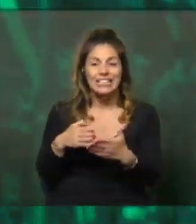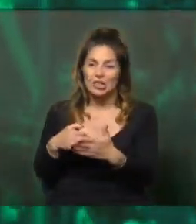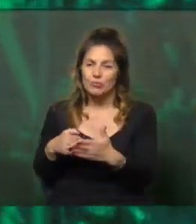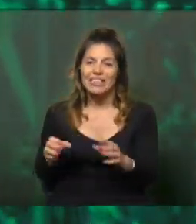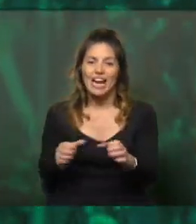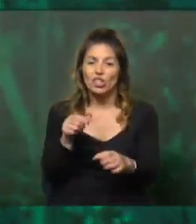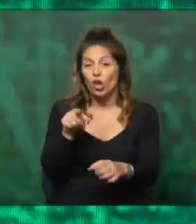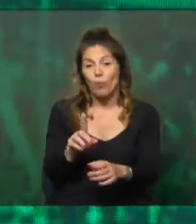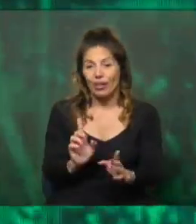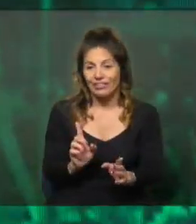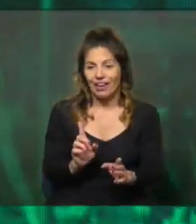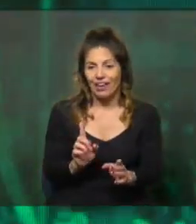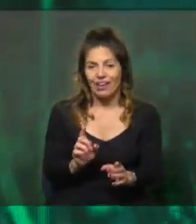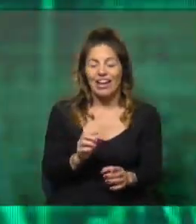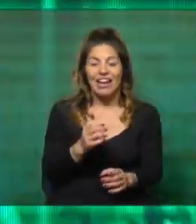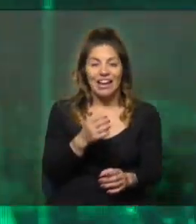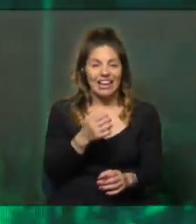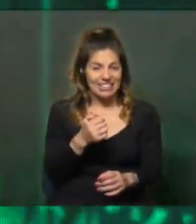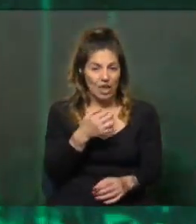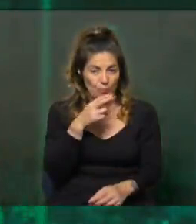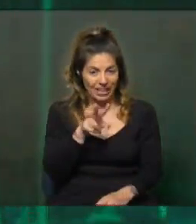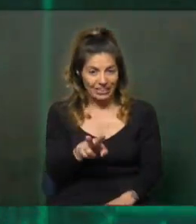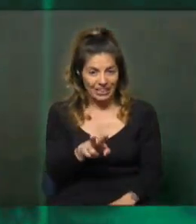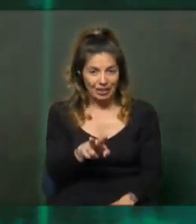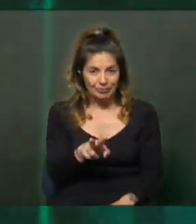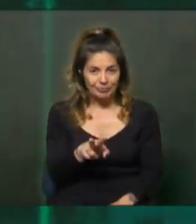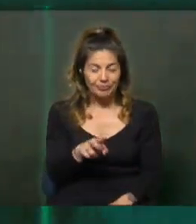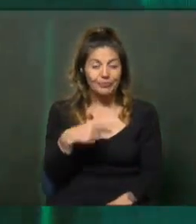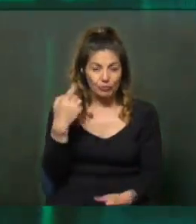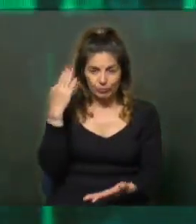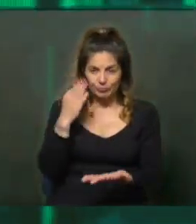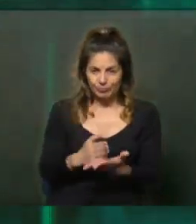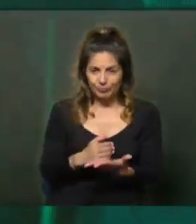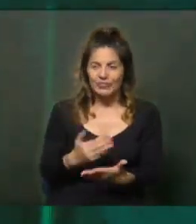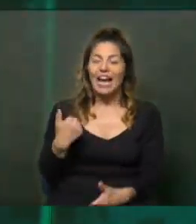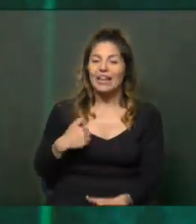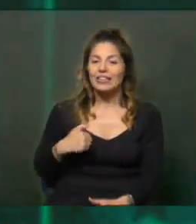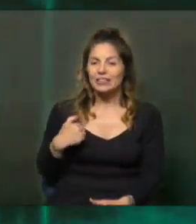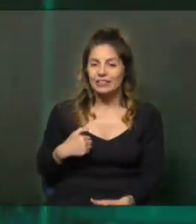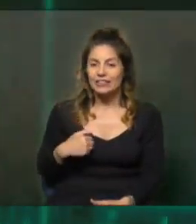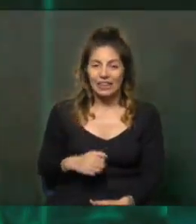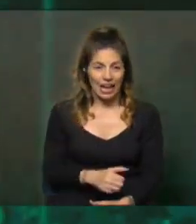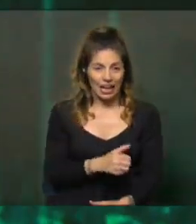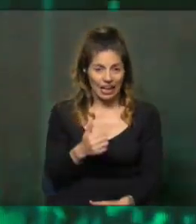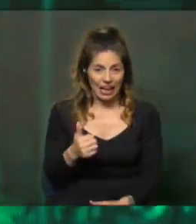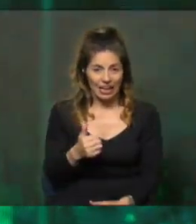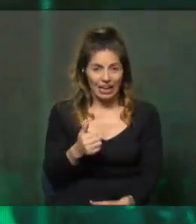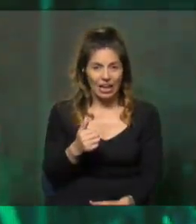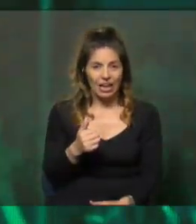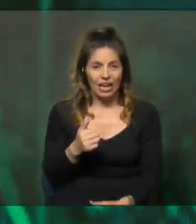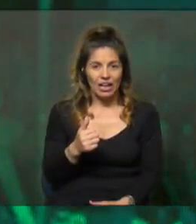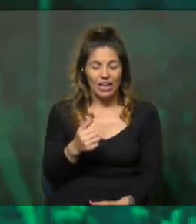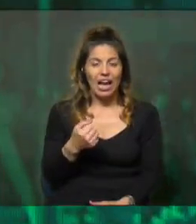acciones como este tipo recién revisaba rápidamente luego de de la dictadura Argentina gana la ucr no gana